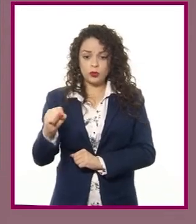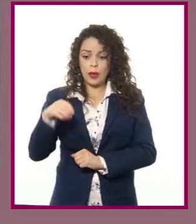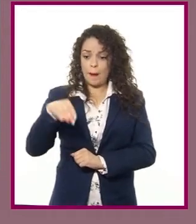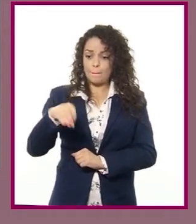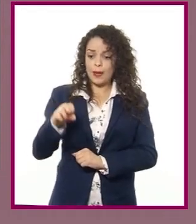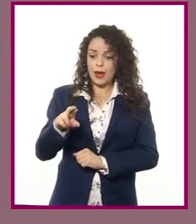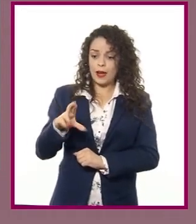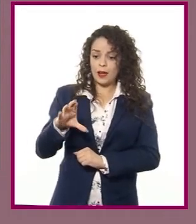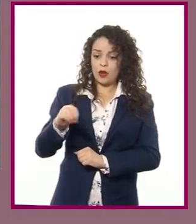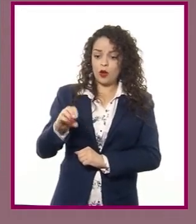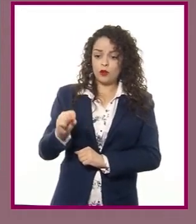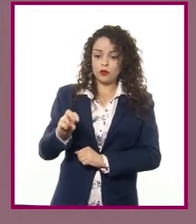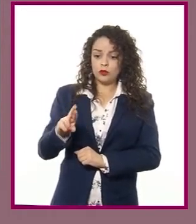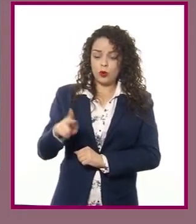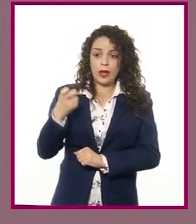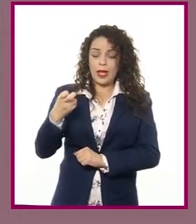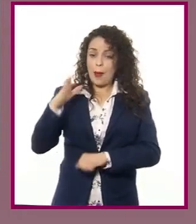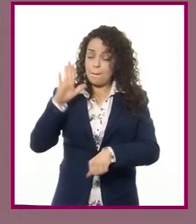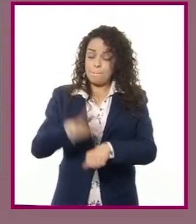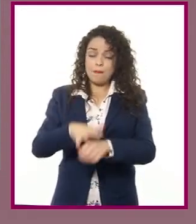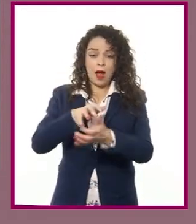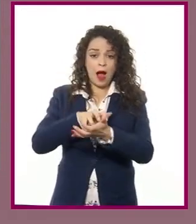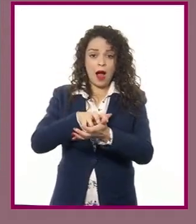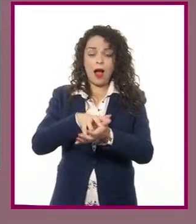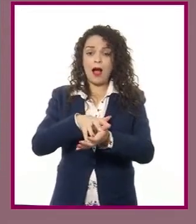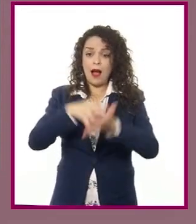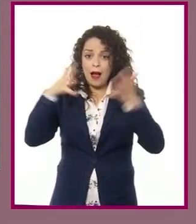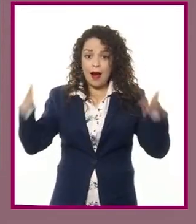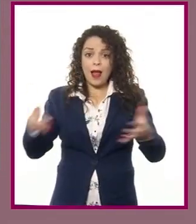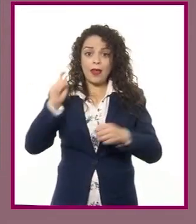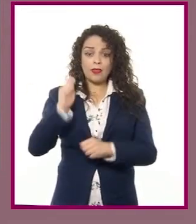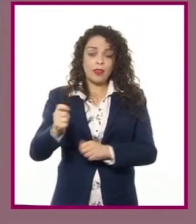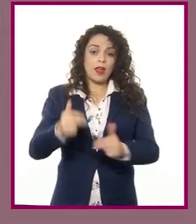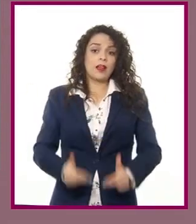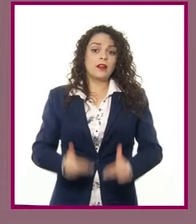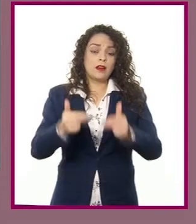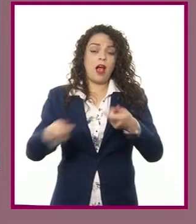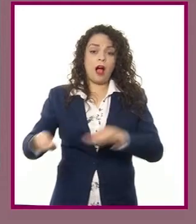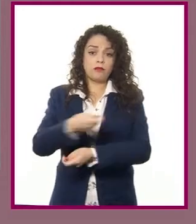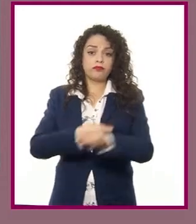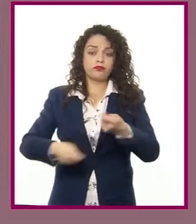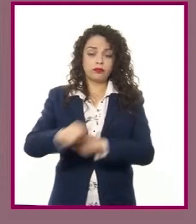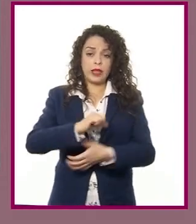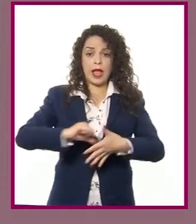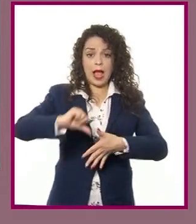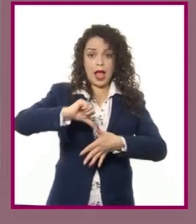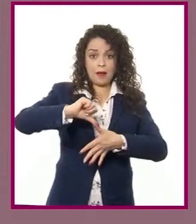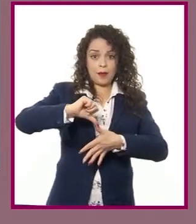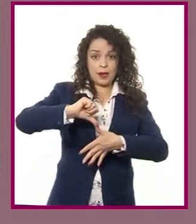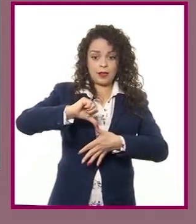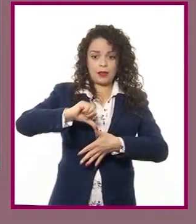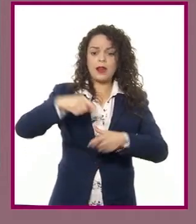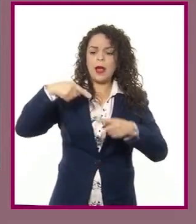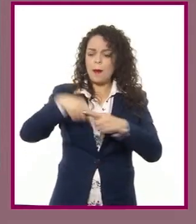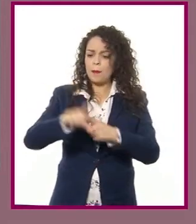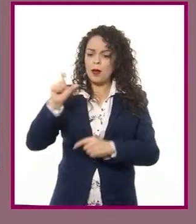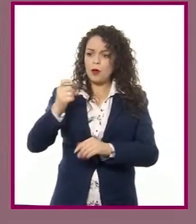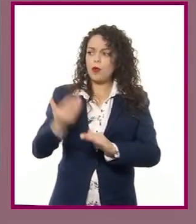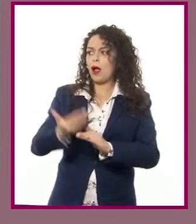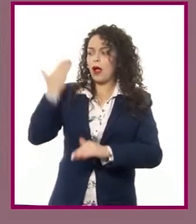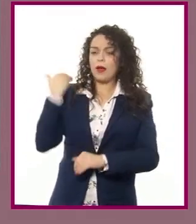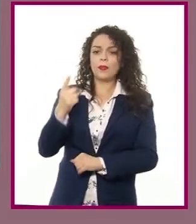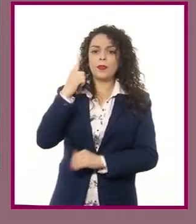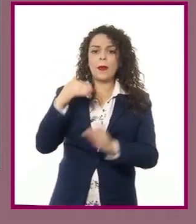Mercosur, el mayor centro económico e industrial de América Latina. Sus orígenes se remontan a